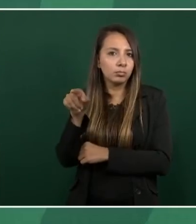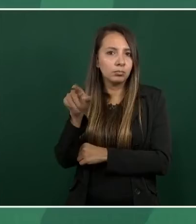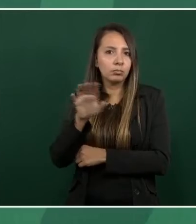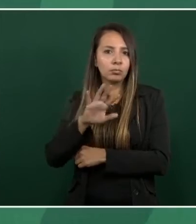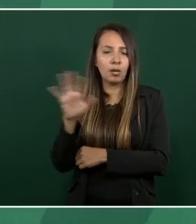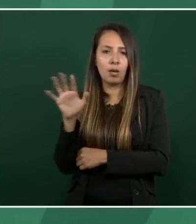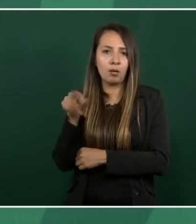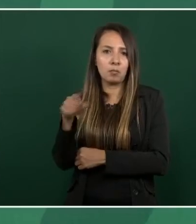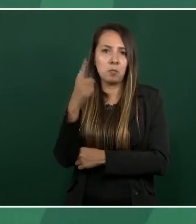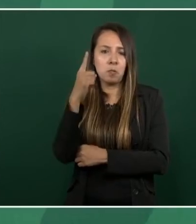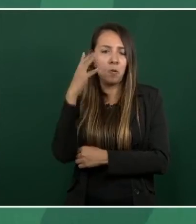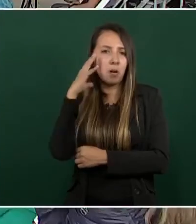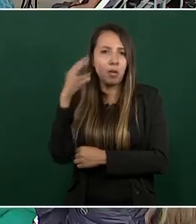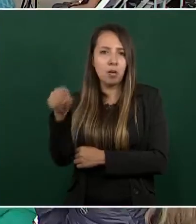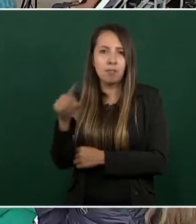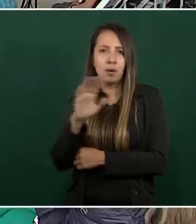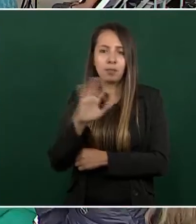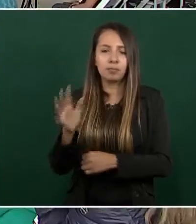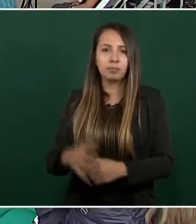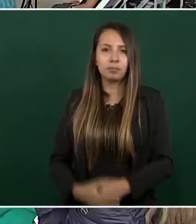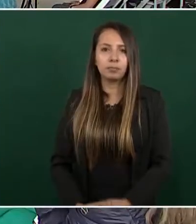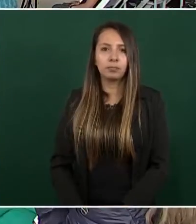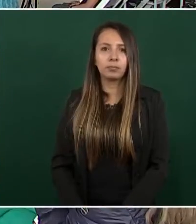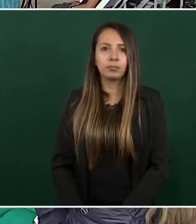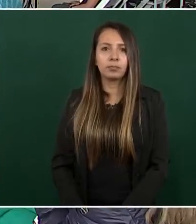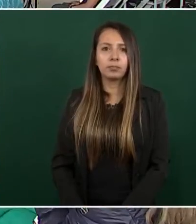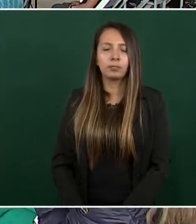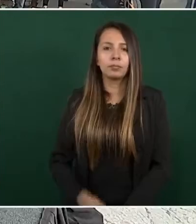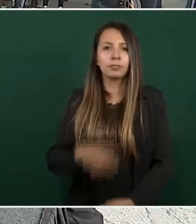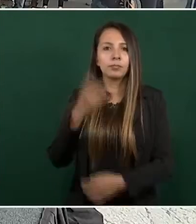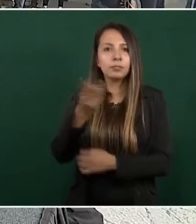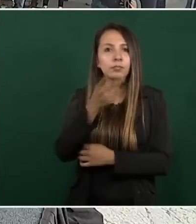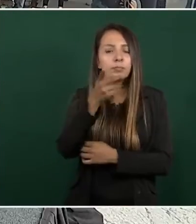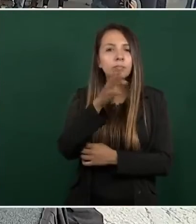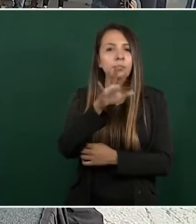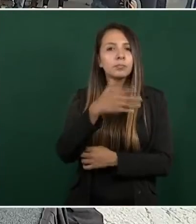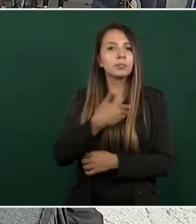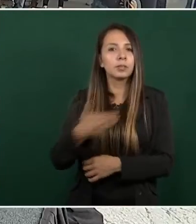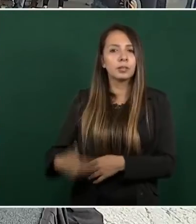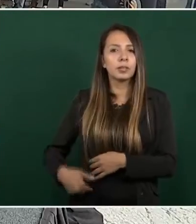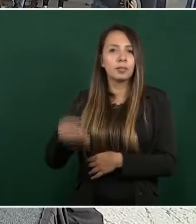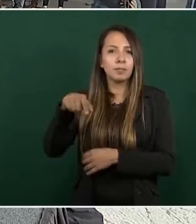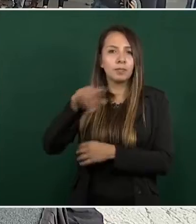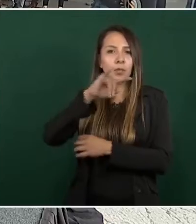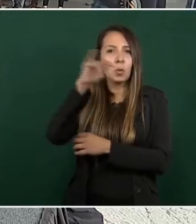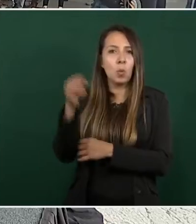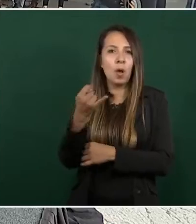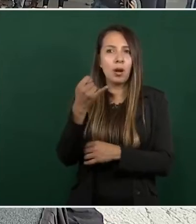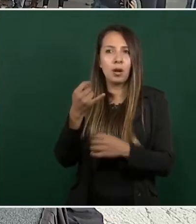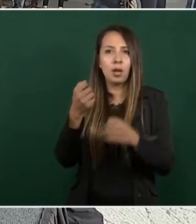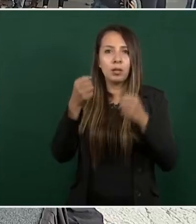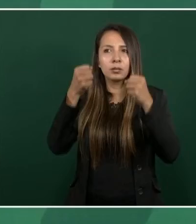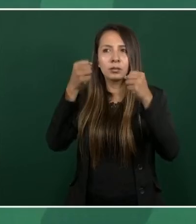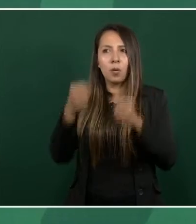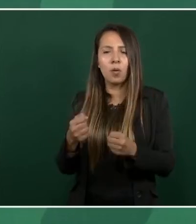esta persona. Presidente, lo vimos con más seguridad hoy en Tijuana que en otras ocasiones. ¿Es hechos del